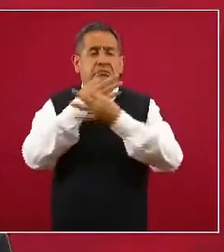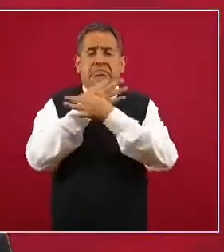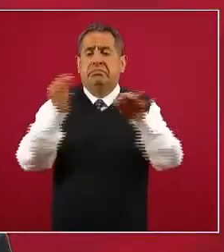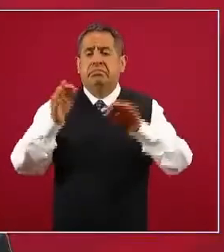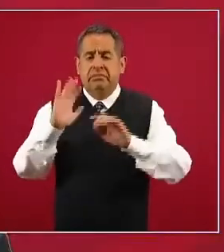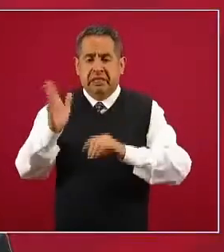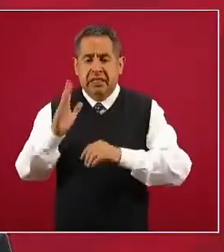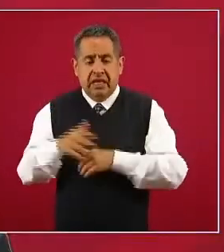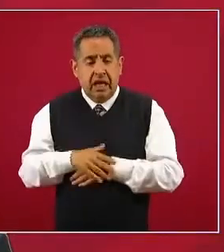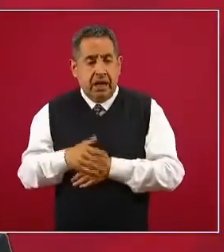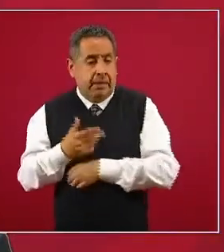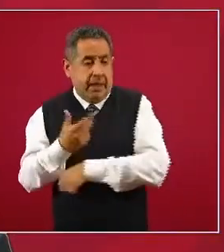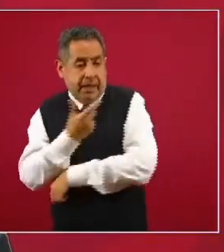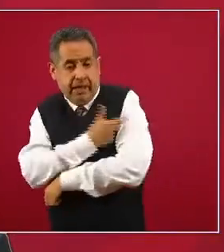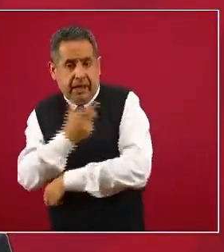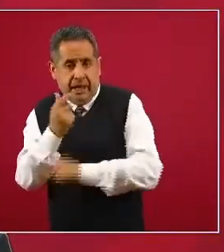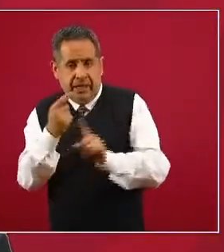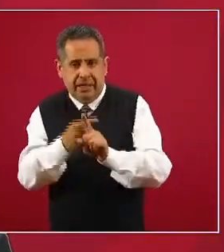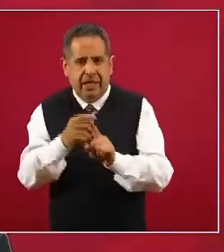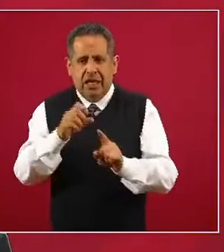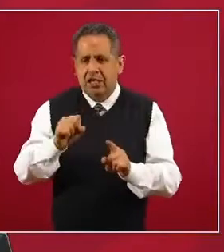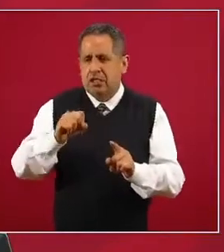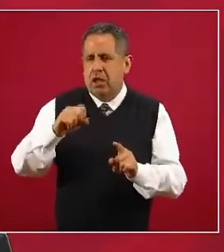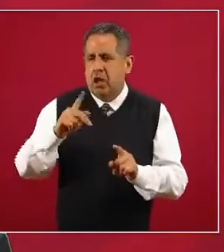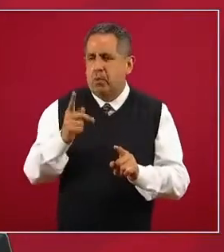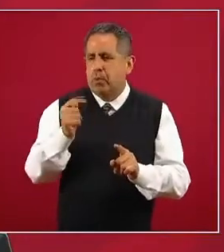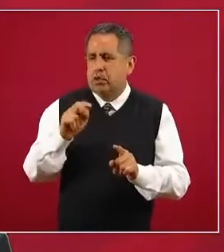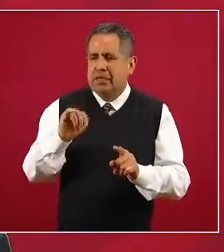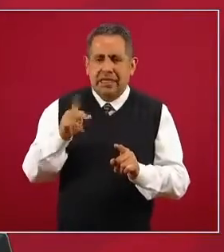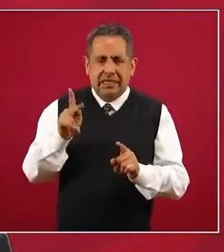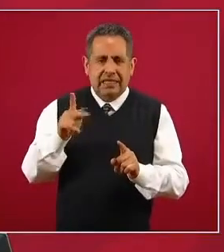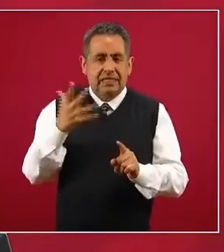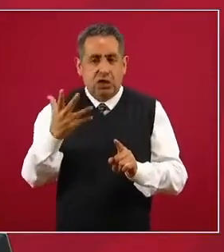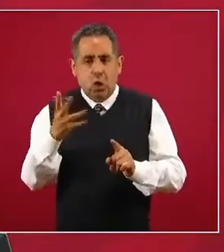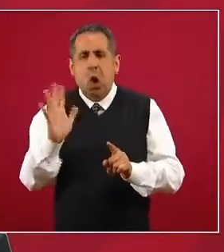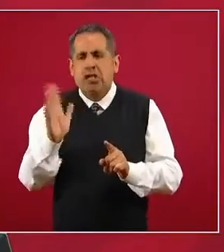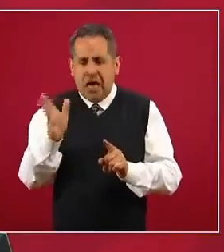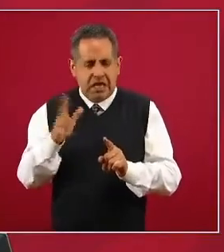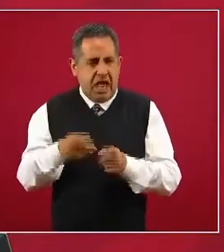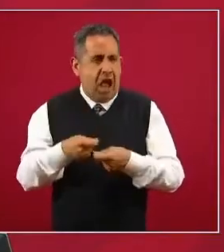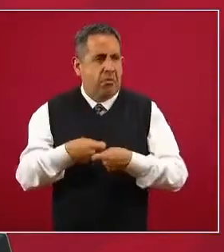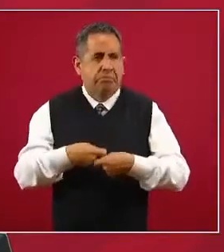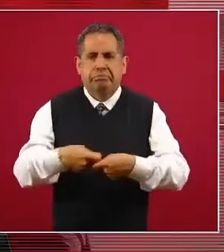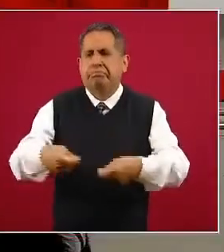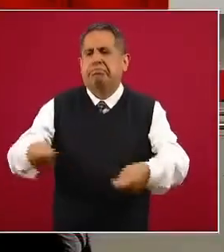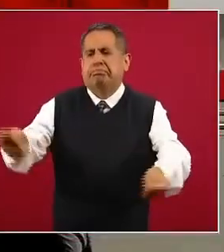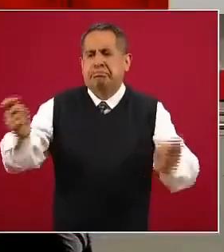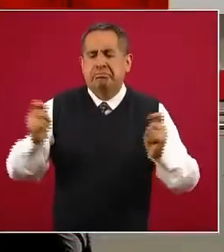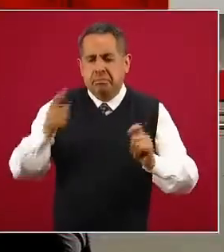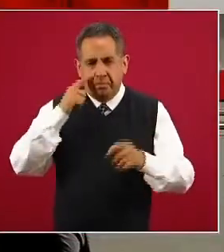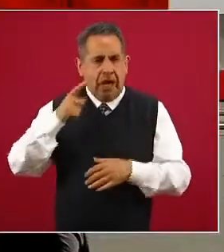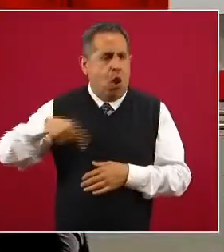que el candidato a vacuna llamado Sputnik 5 empezó a ser distribuido para su uso en los